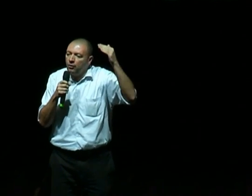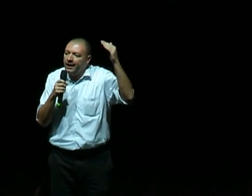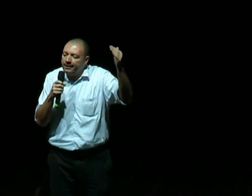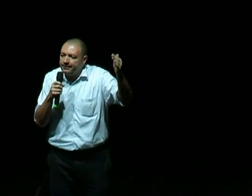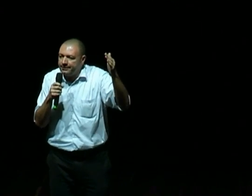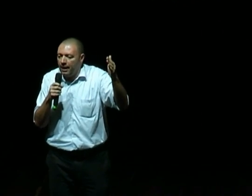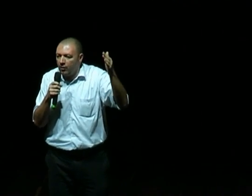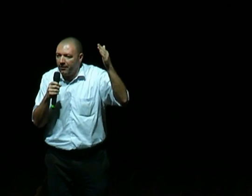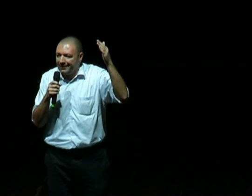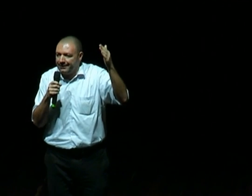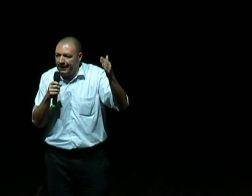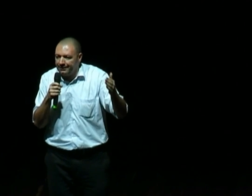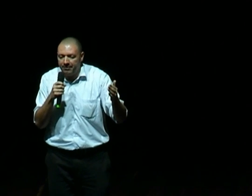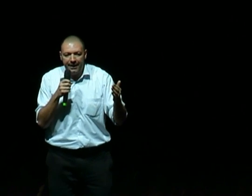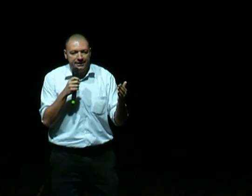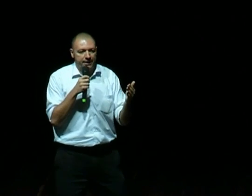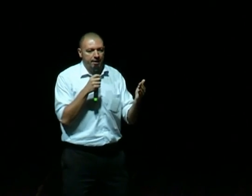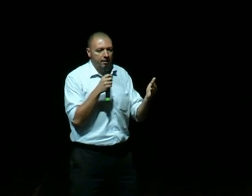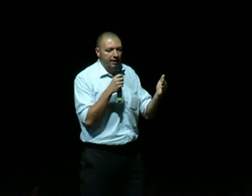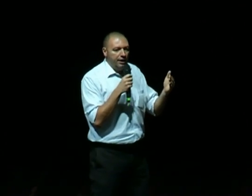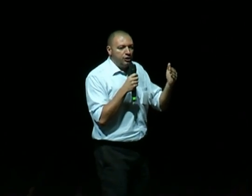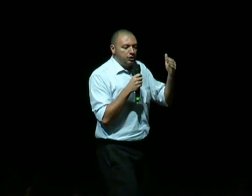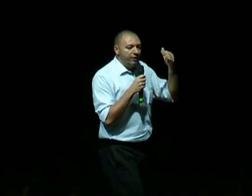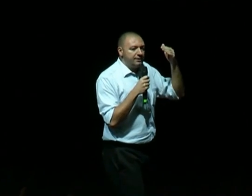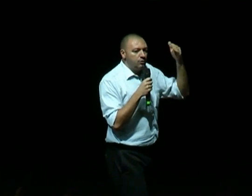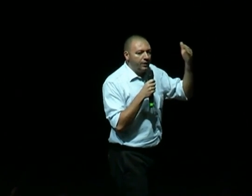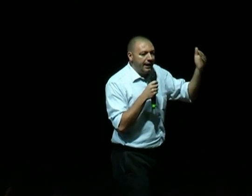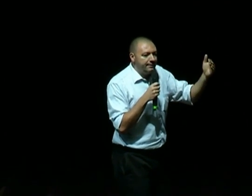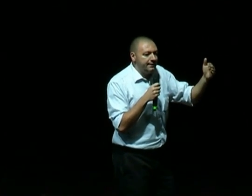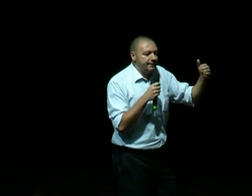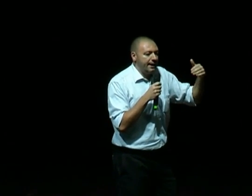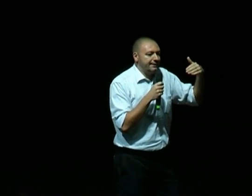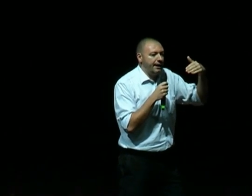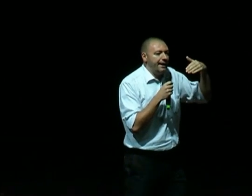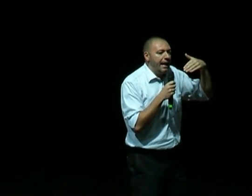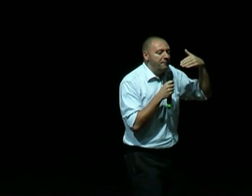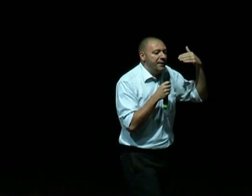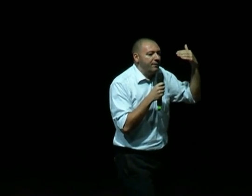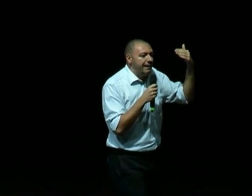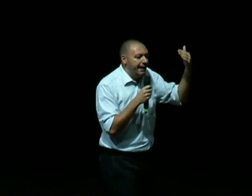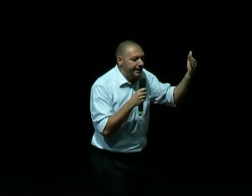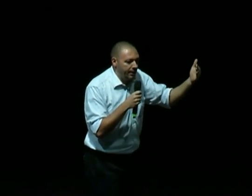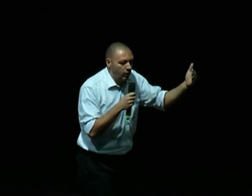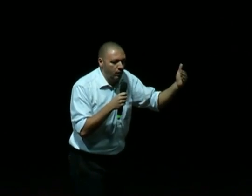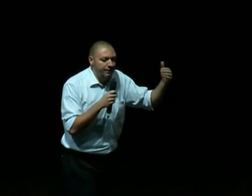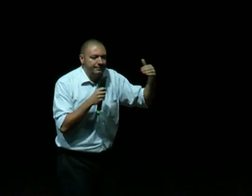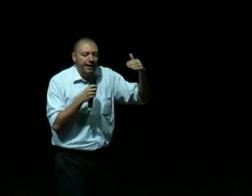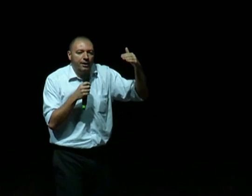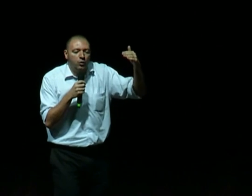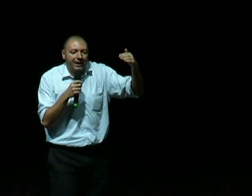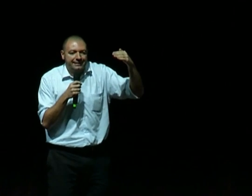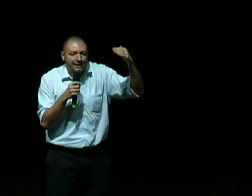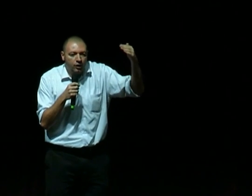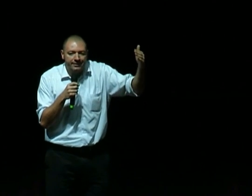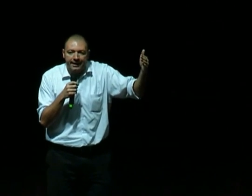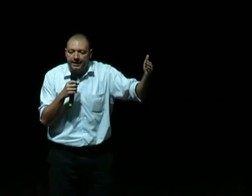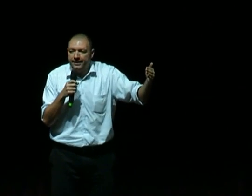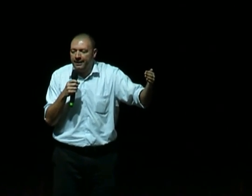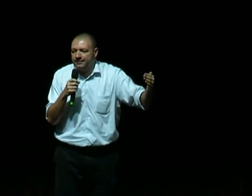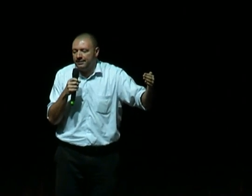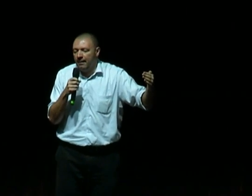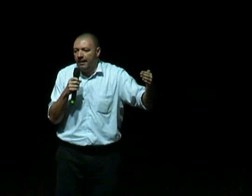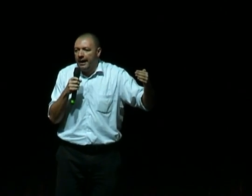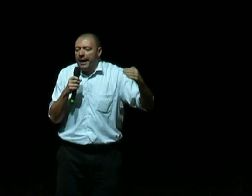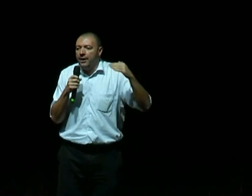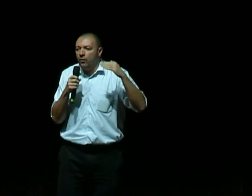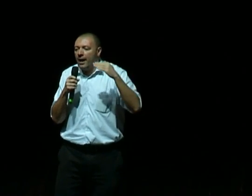son estudiantes de la Universidad de Medellín, son estudiantes que acceden al privilegio de educación de